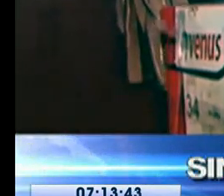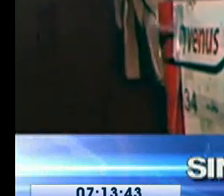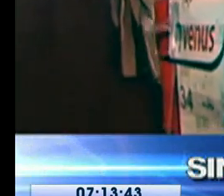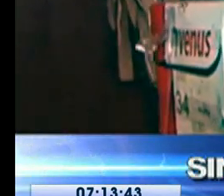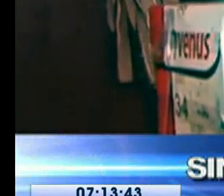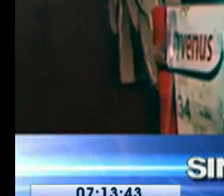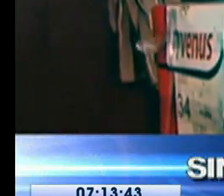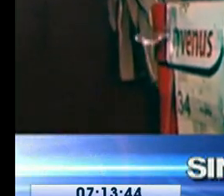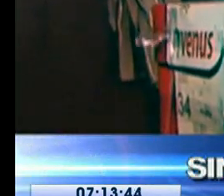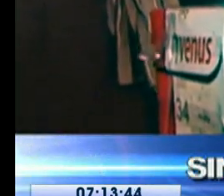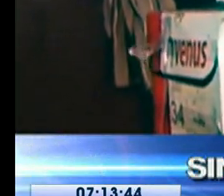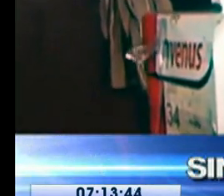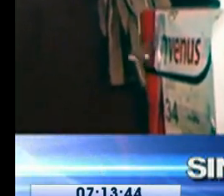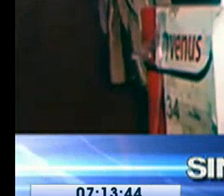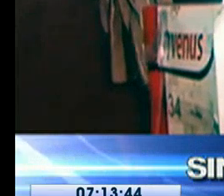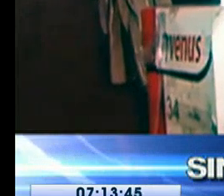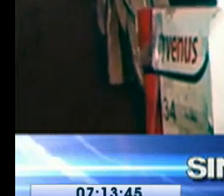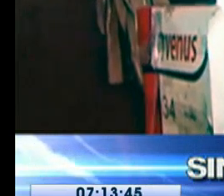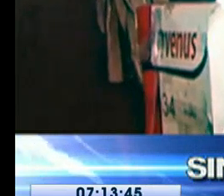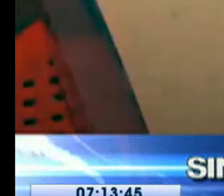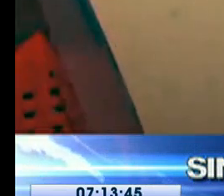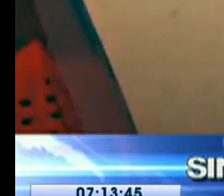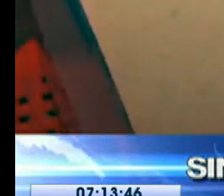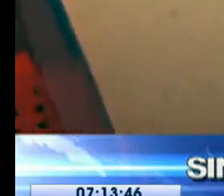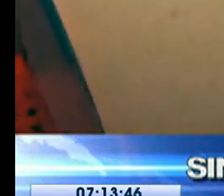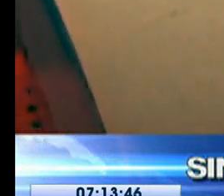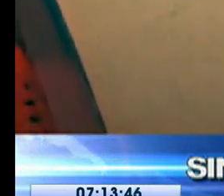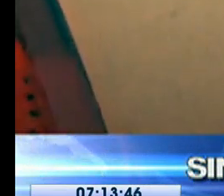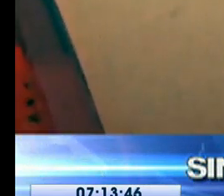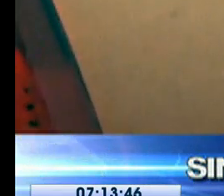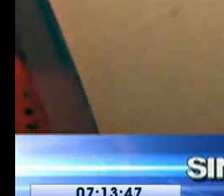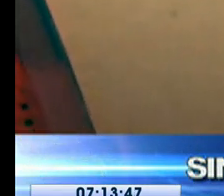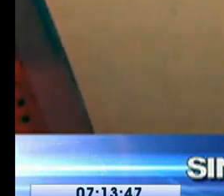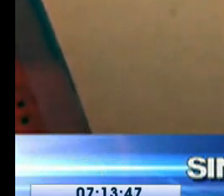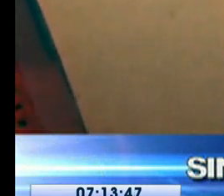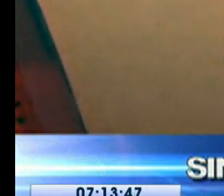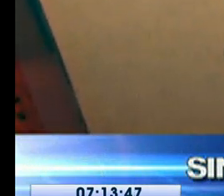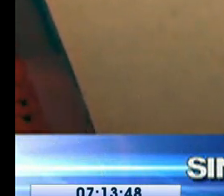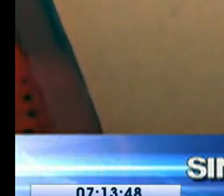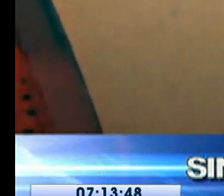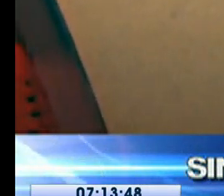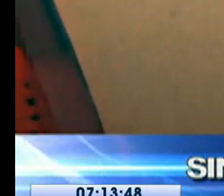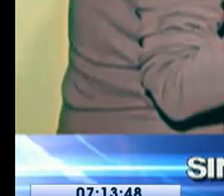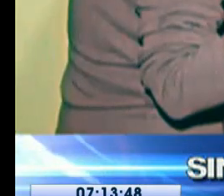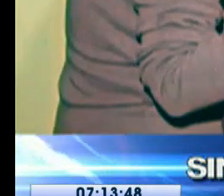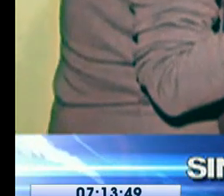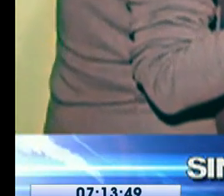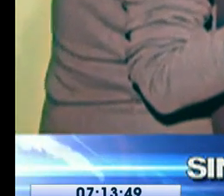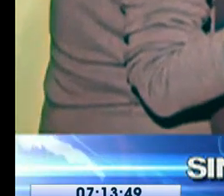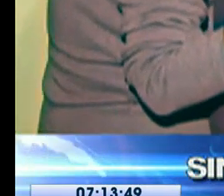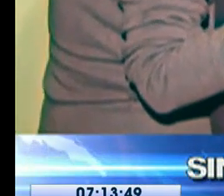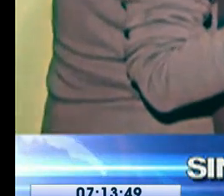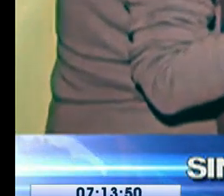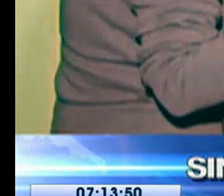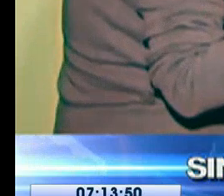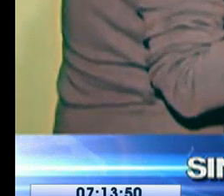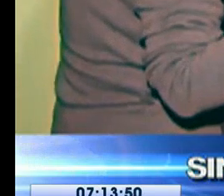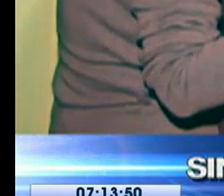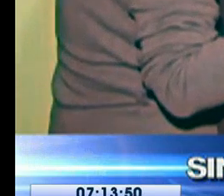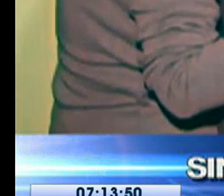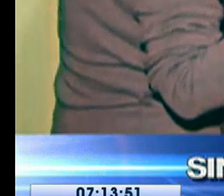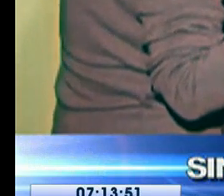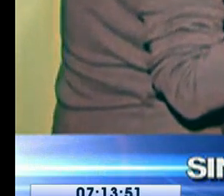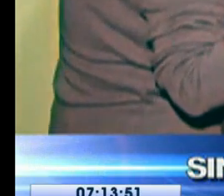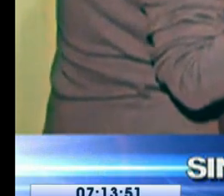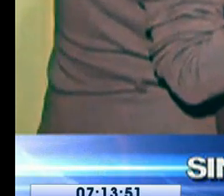Más adelante en la noticia y la comunidad. Familia pide ayuda para sepultar a uno de sus integrantes que falleció